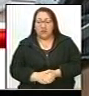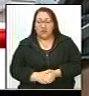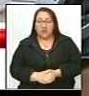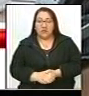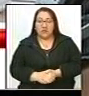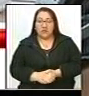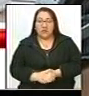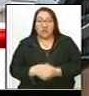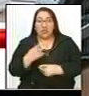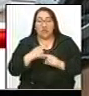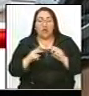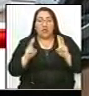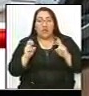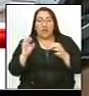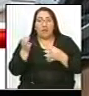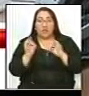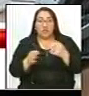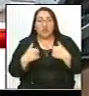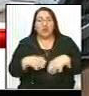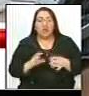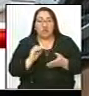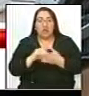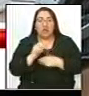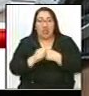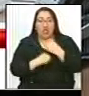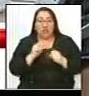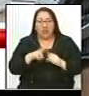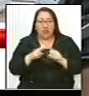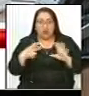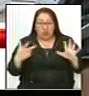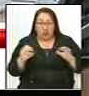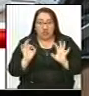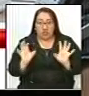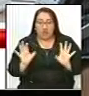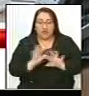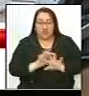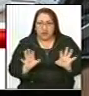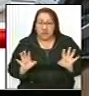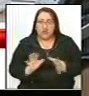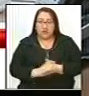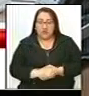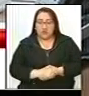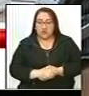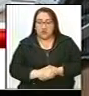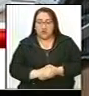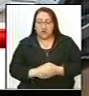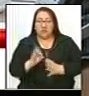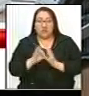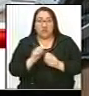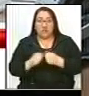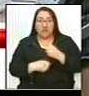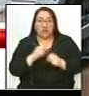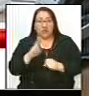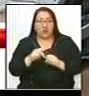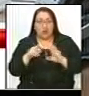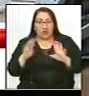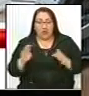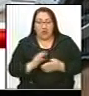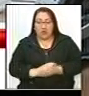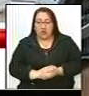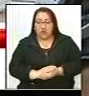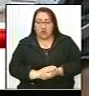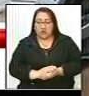temas presupuestales ya se aseguró el año 2018. Ya se han asegurado fondos para el año